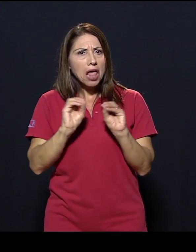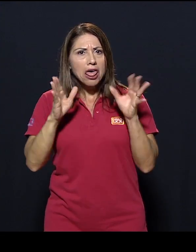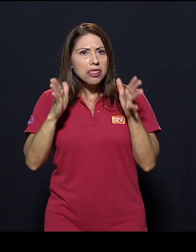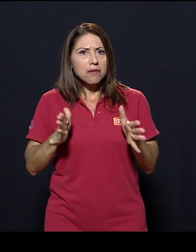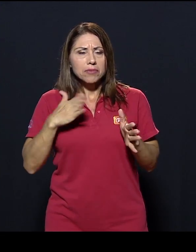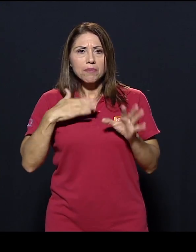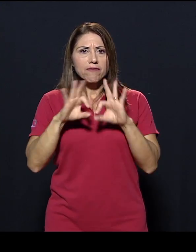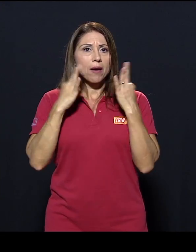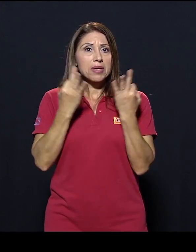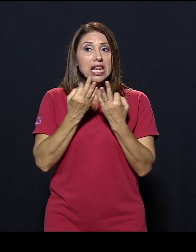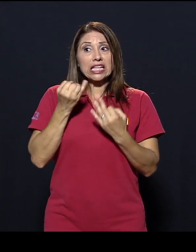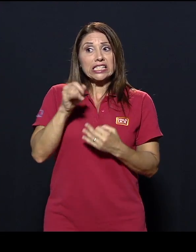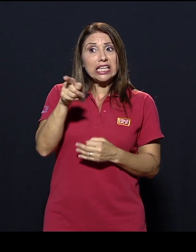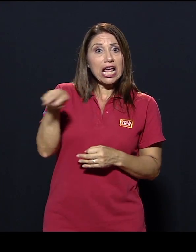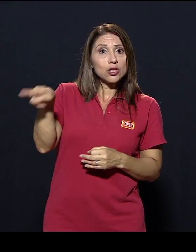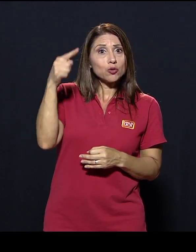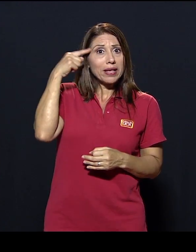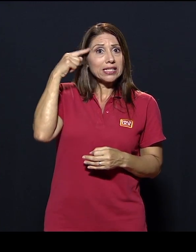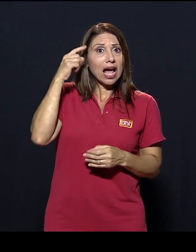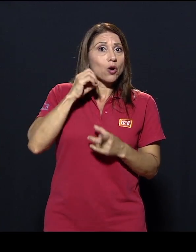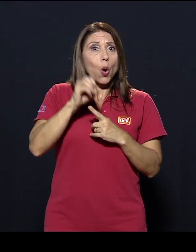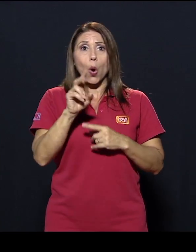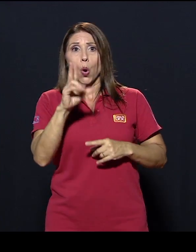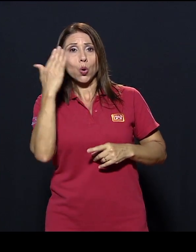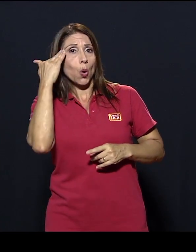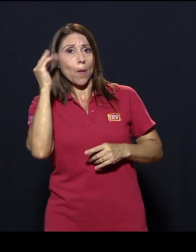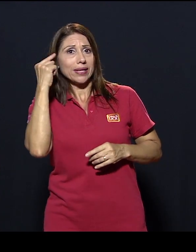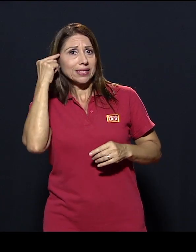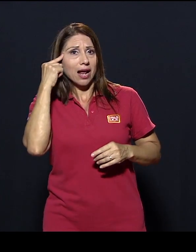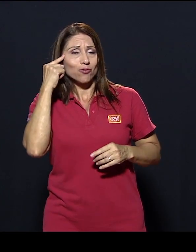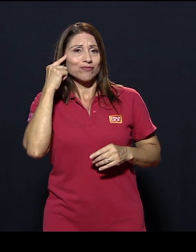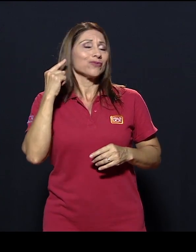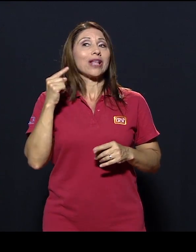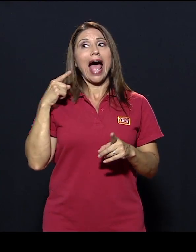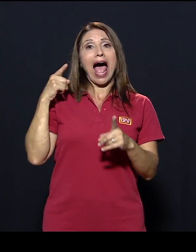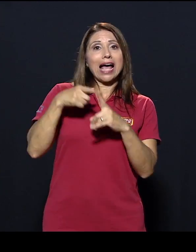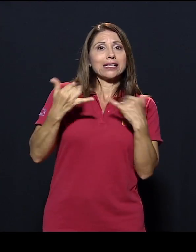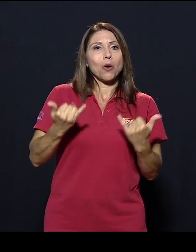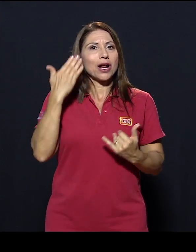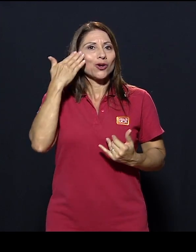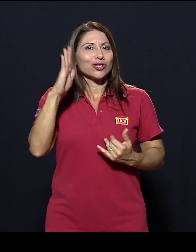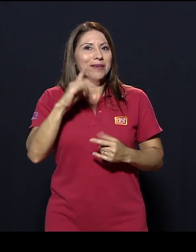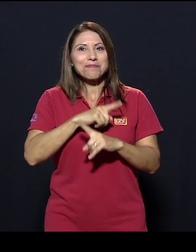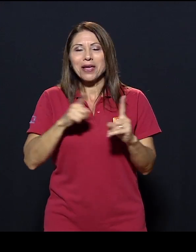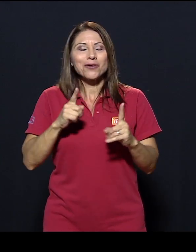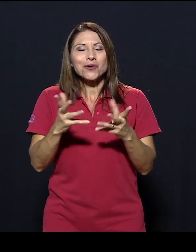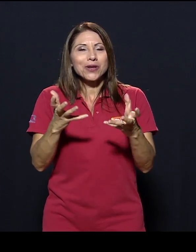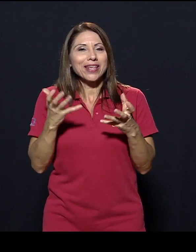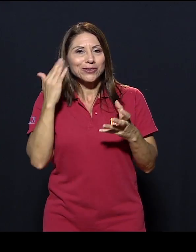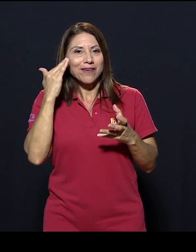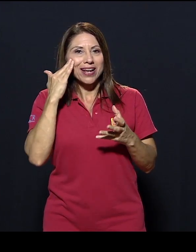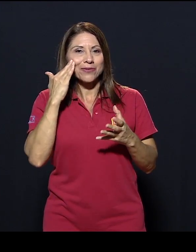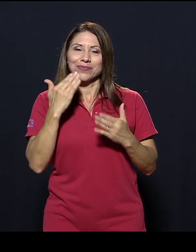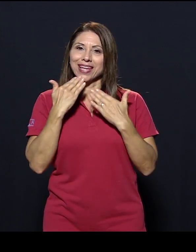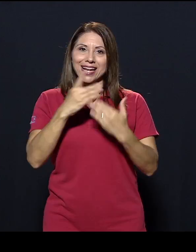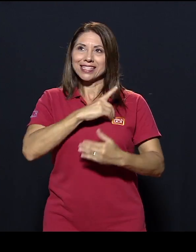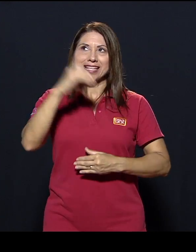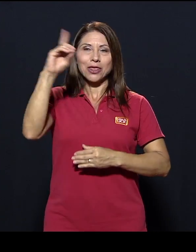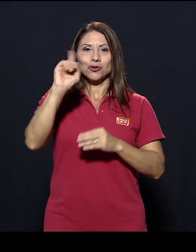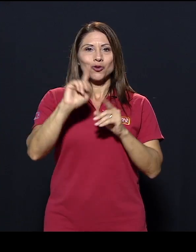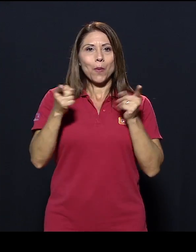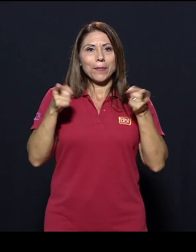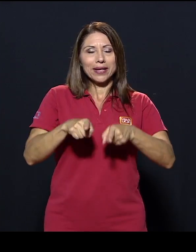nadie de mi familia. Si lo pensaron o no, hasta el día de hoy no lo sé y la verdad no quisiera saberlo tampoco, pero gracias a Dios no se dio.